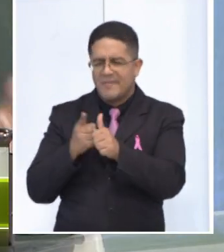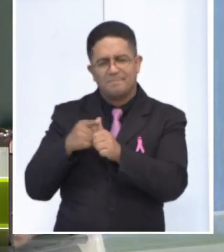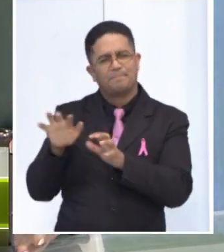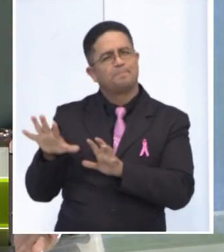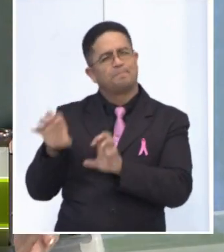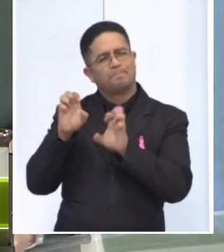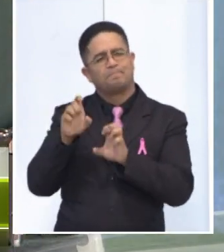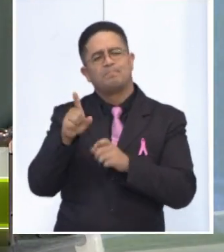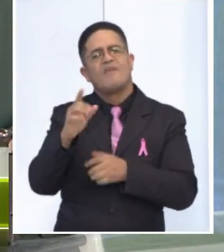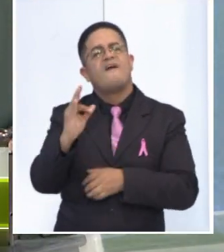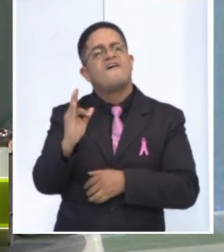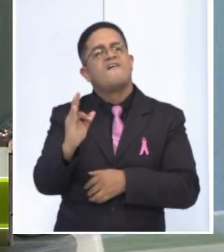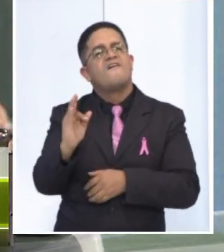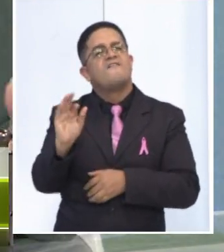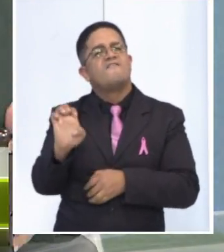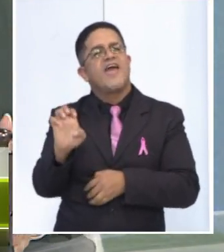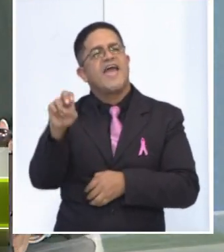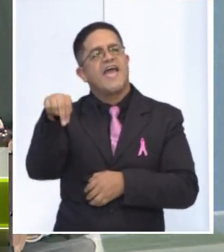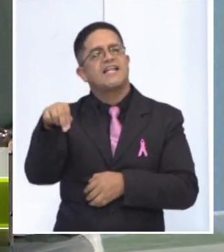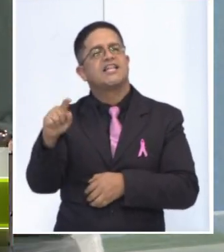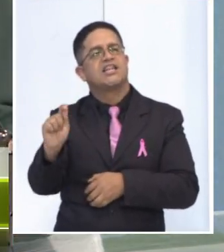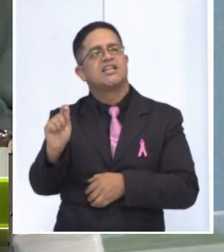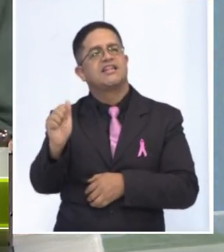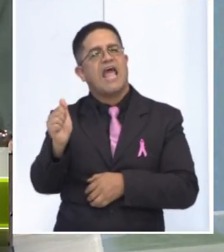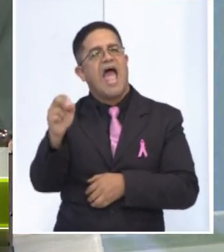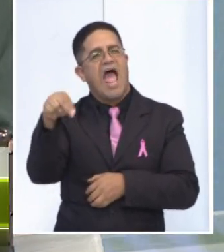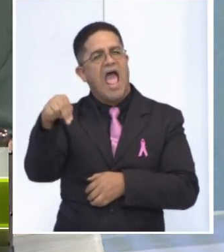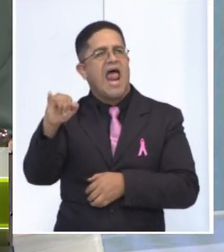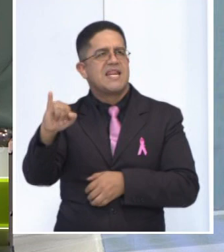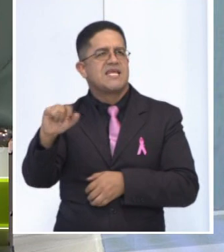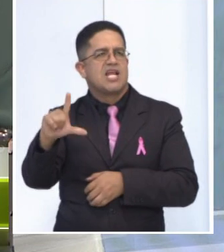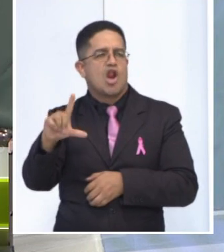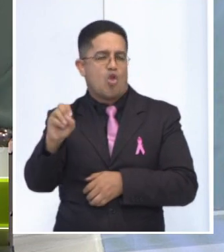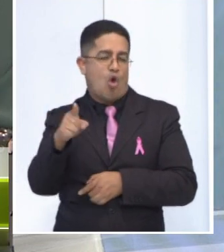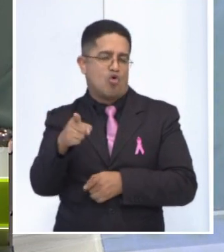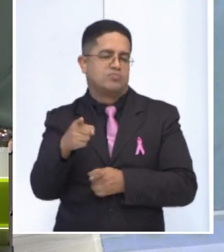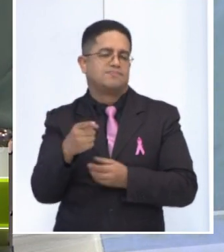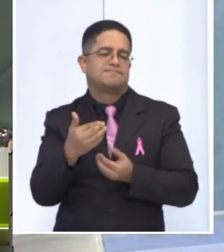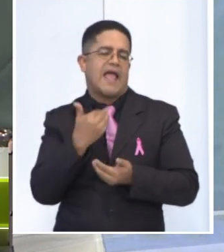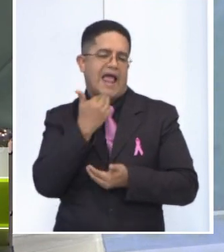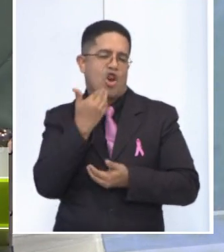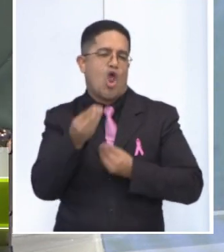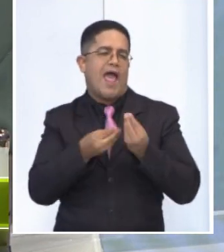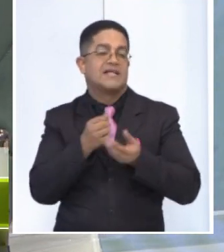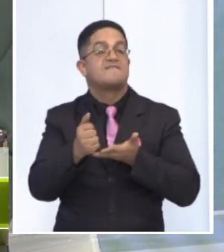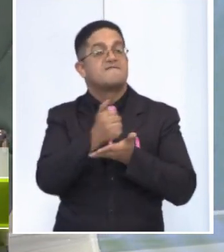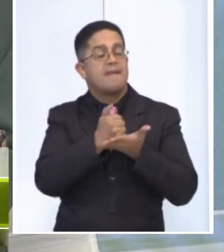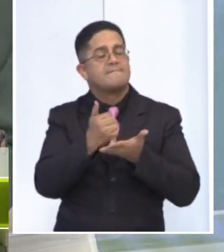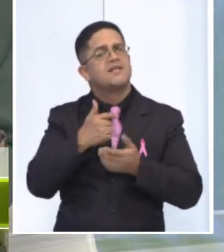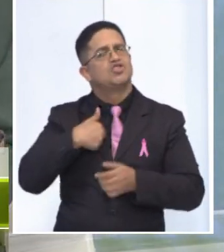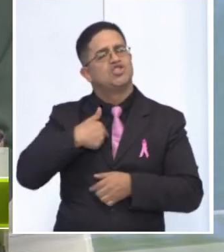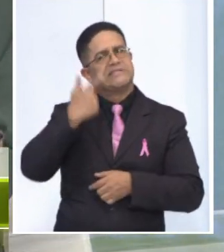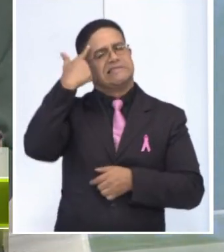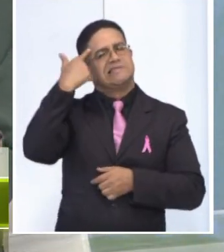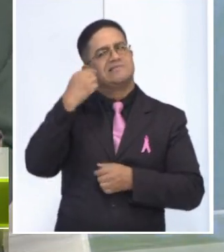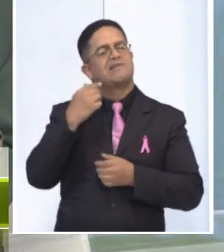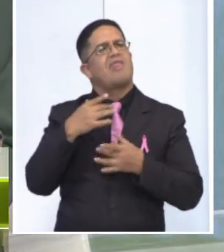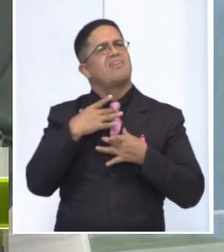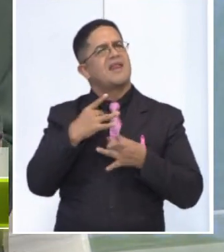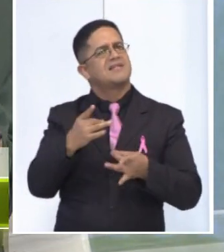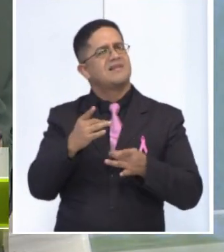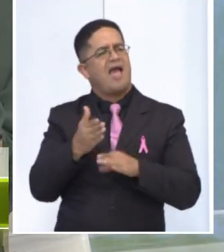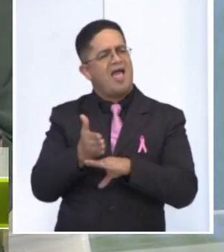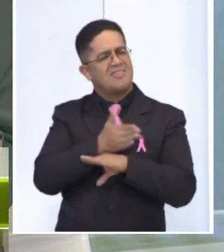el fentanilo, porque el fentanilo es un fármaco. Sí. Y vamos a diferenciar también algunos términos porque me pareció interesante. Antes que comenzáramos la